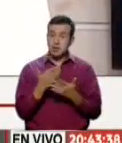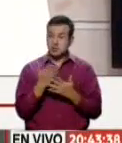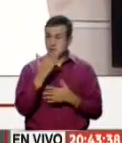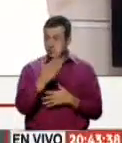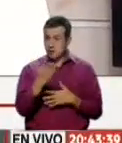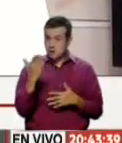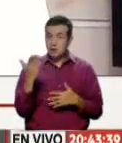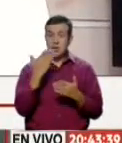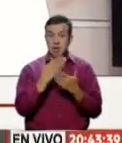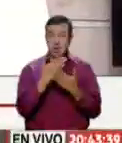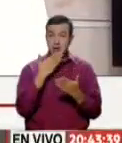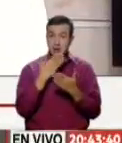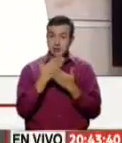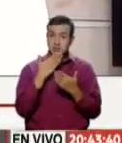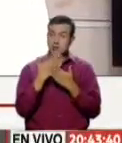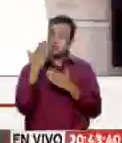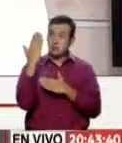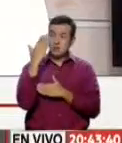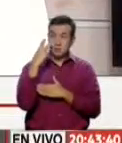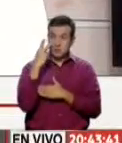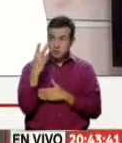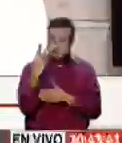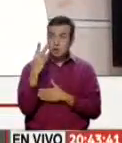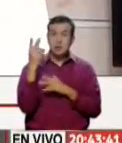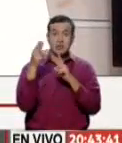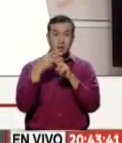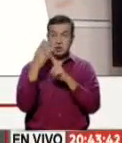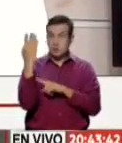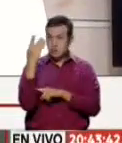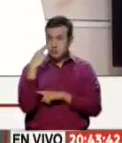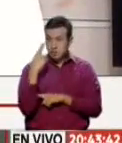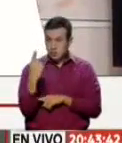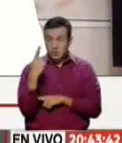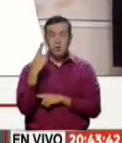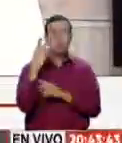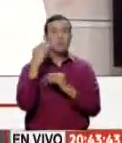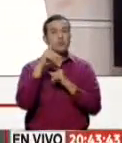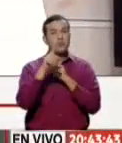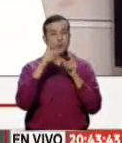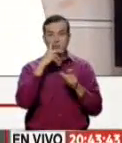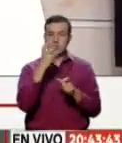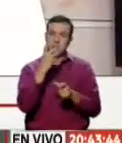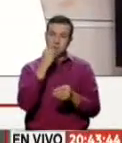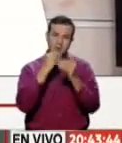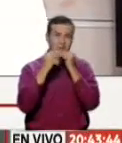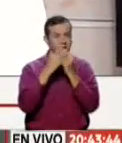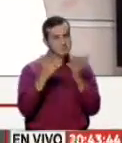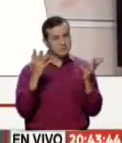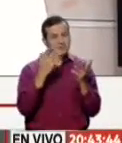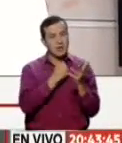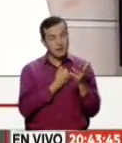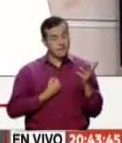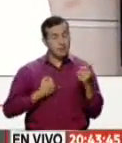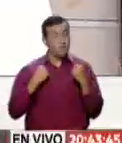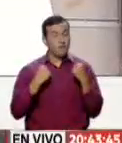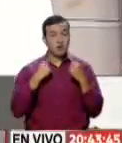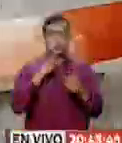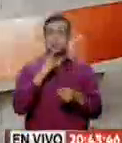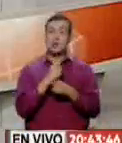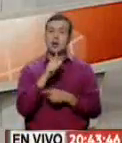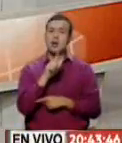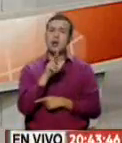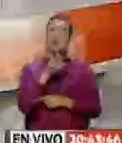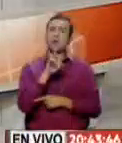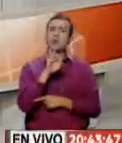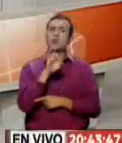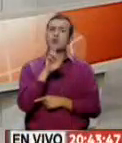se ha dado a conocer el sacrificio que hacemos nosotros los panificadores para que ustedes se sirvan el pan en su casa. Muy bien. Lautaro, ¿qué